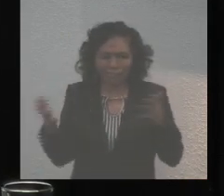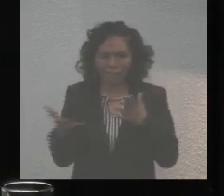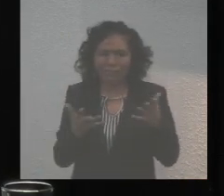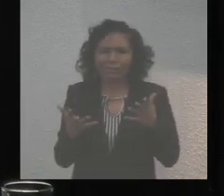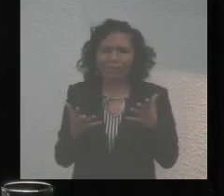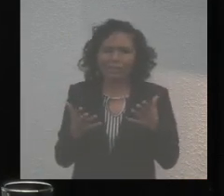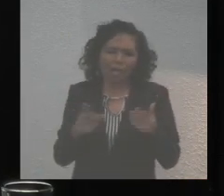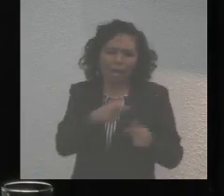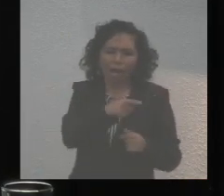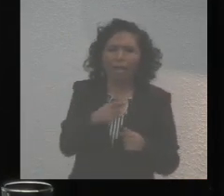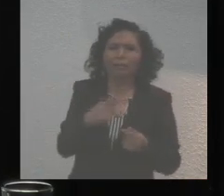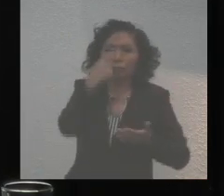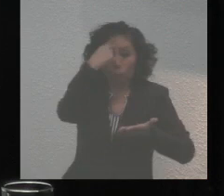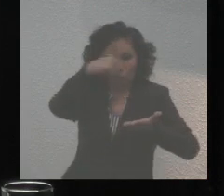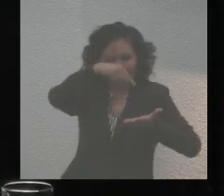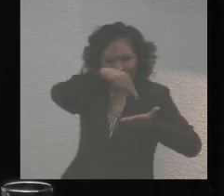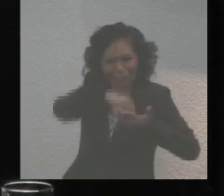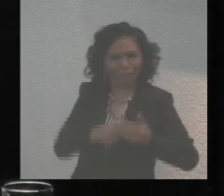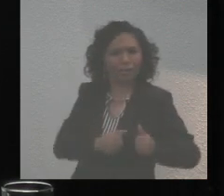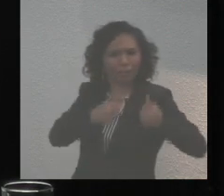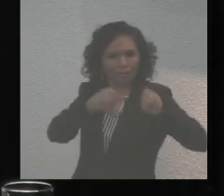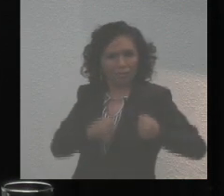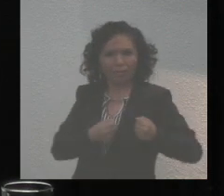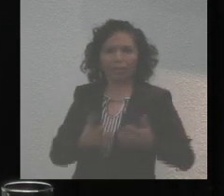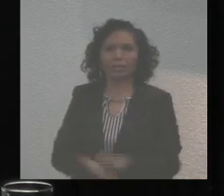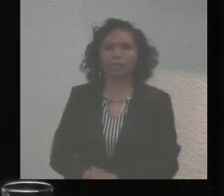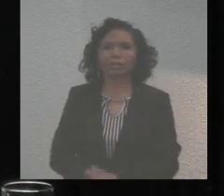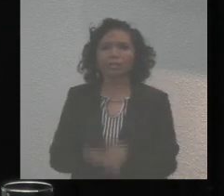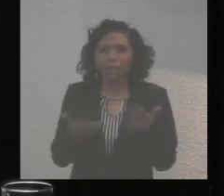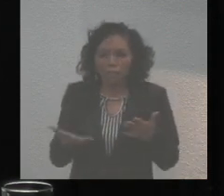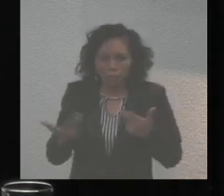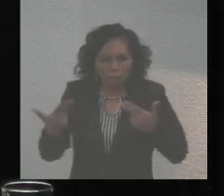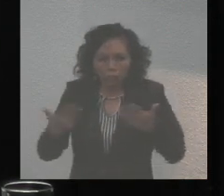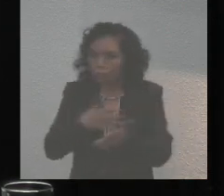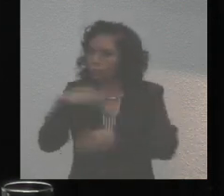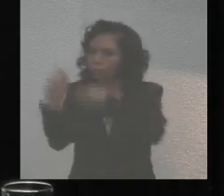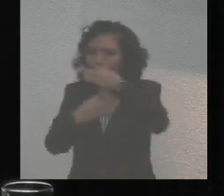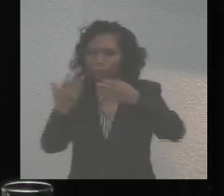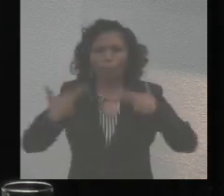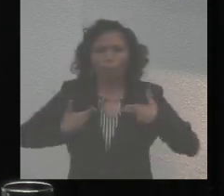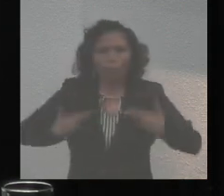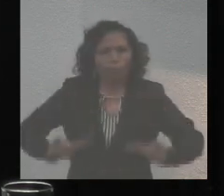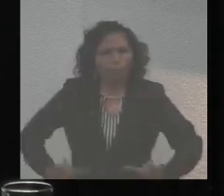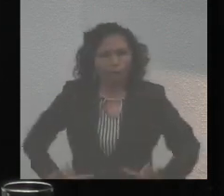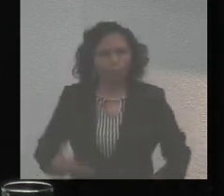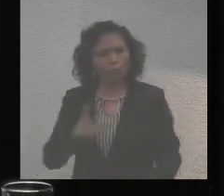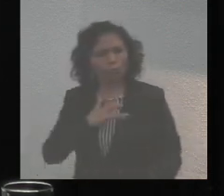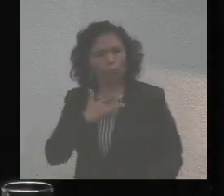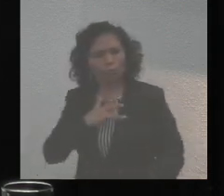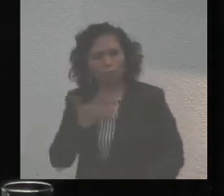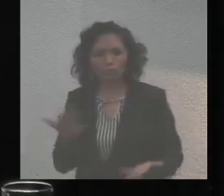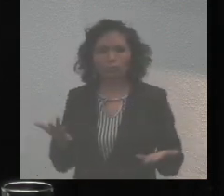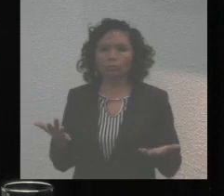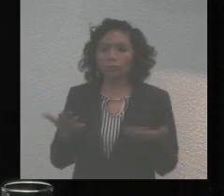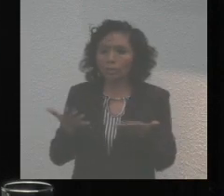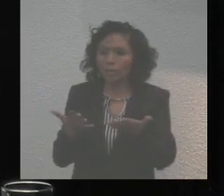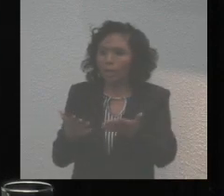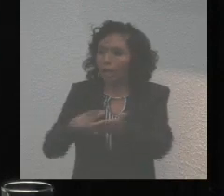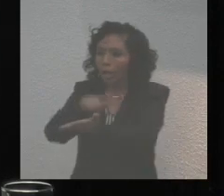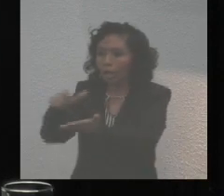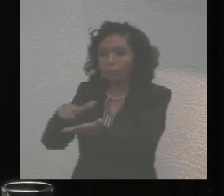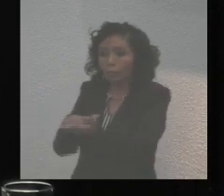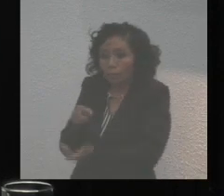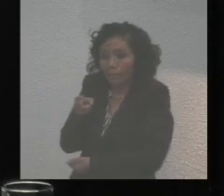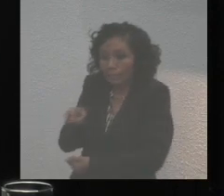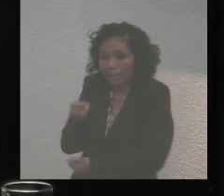de credibilidad en la vida institucional del Estado. Hay que humanizarnos, ser sensibles, pensar que hay un lugar donde